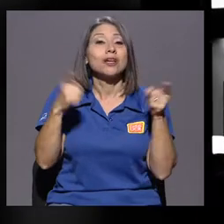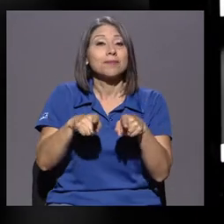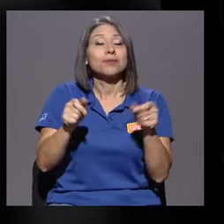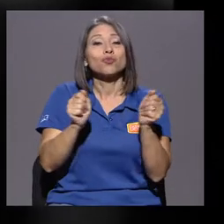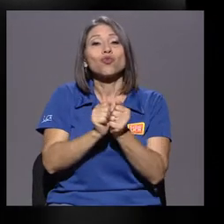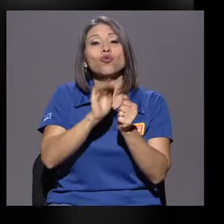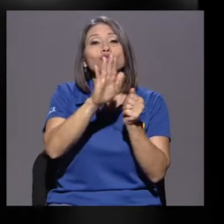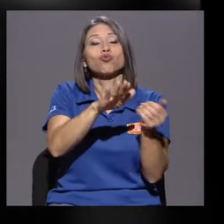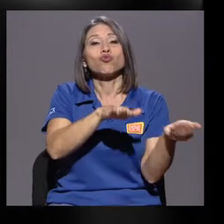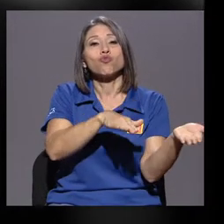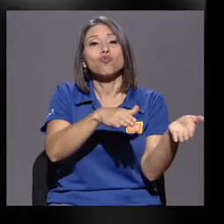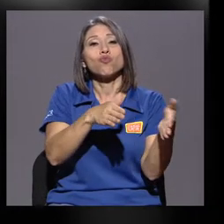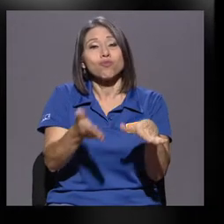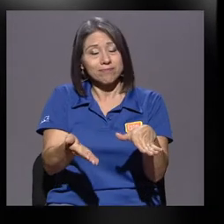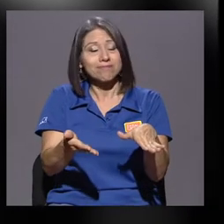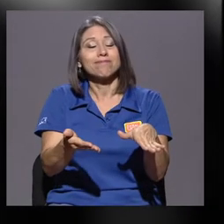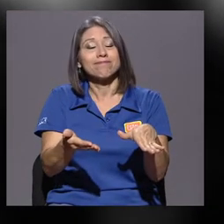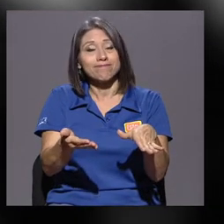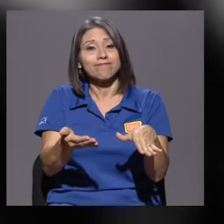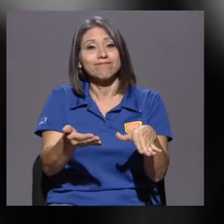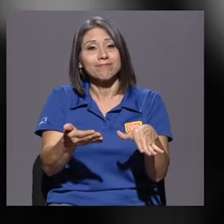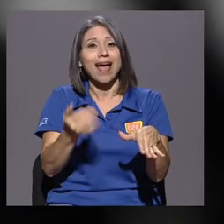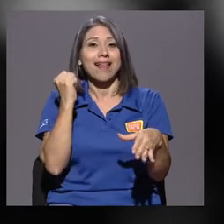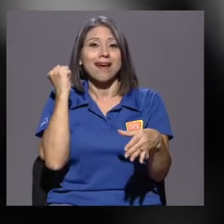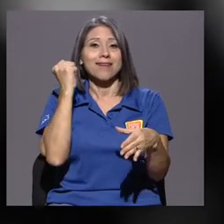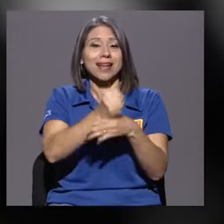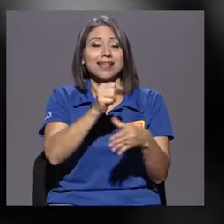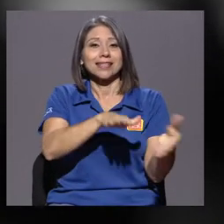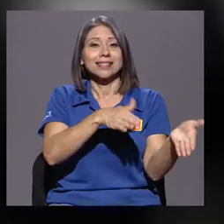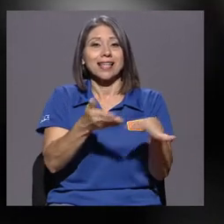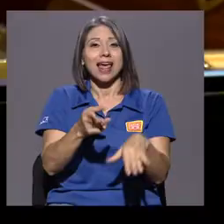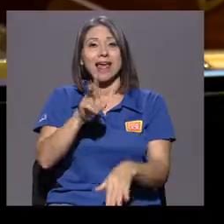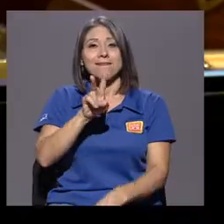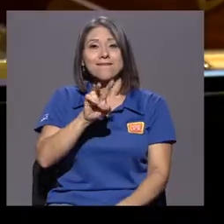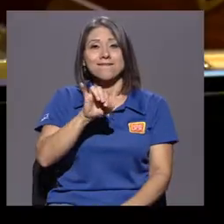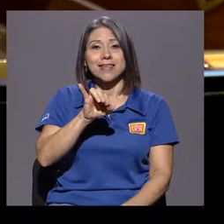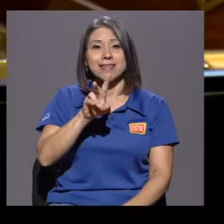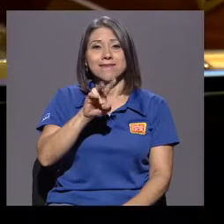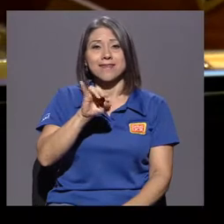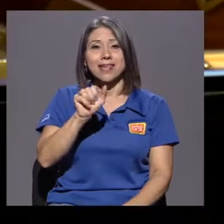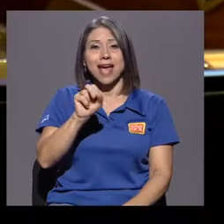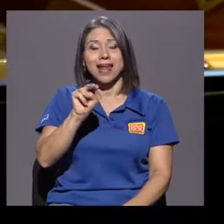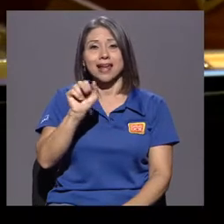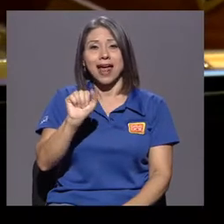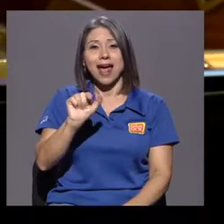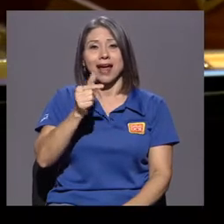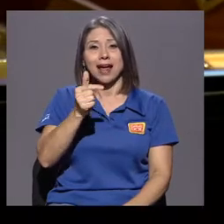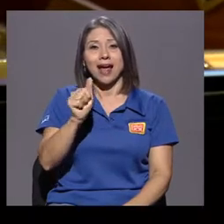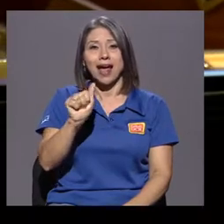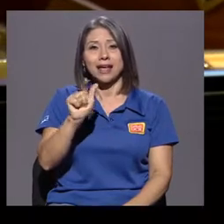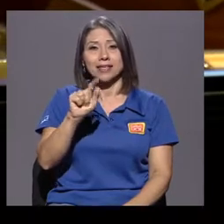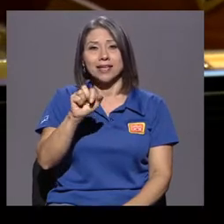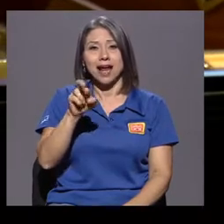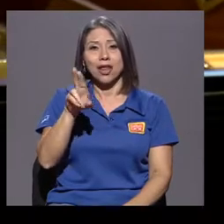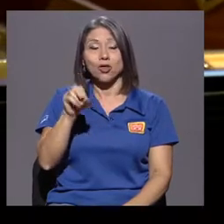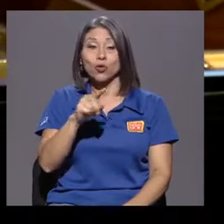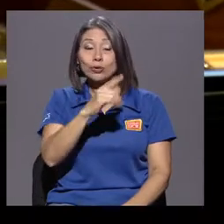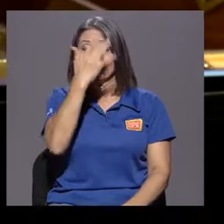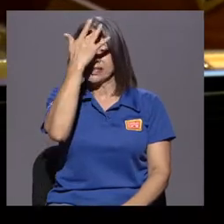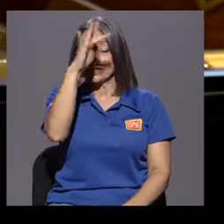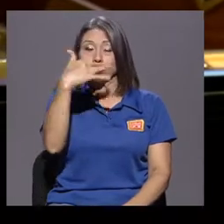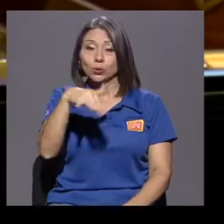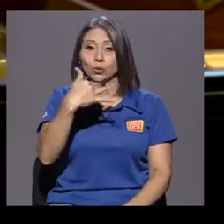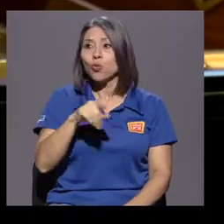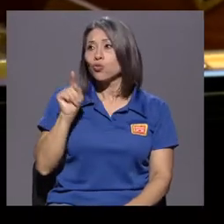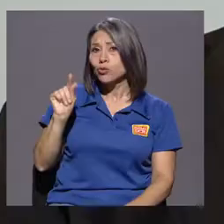al haber cegado al haber asesinado vivían a gallardo ahí había una gran intelectual en potencia también sintió